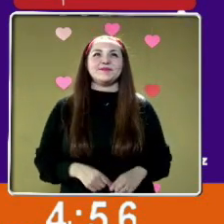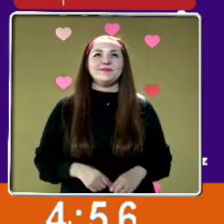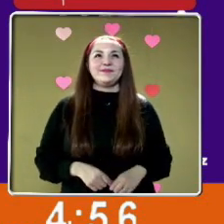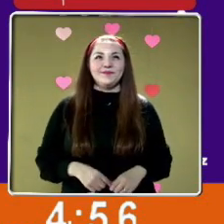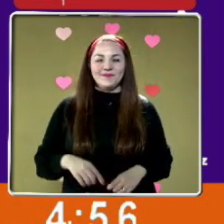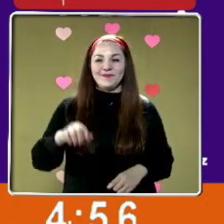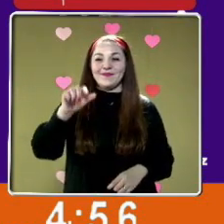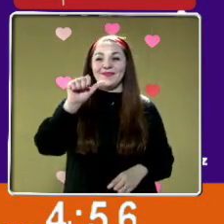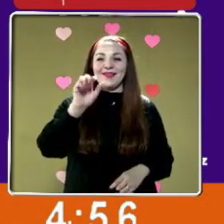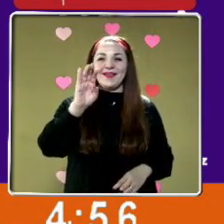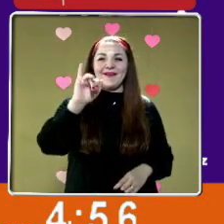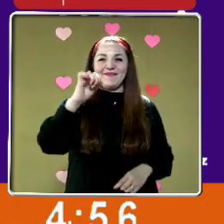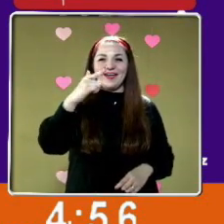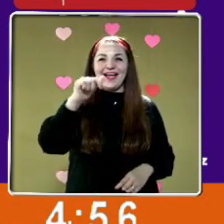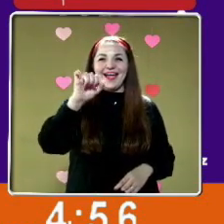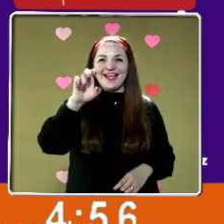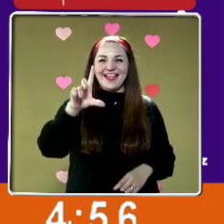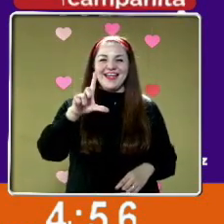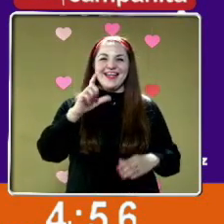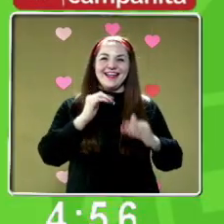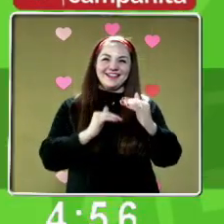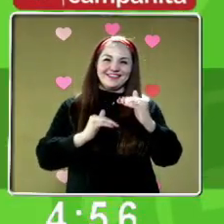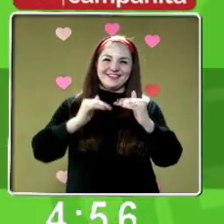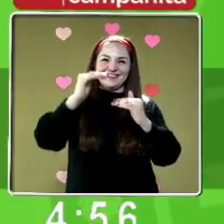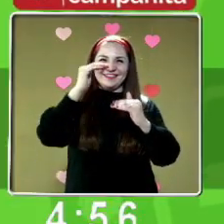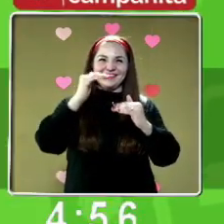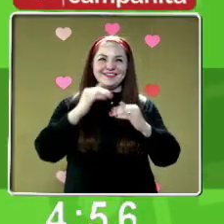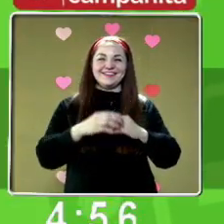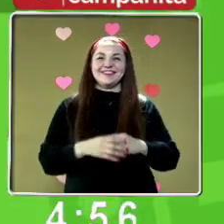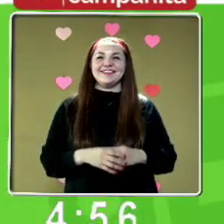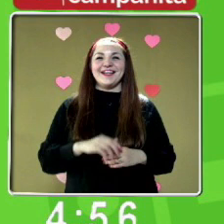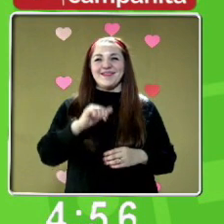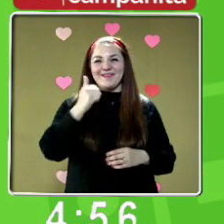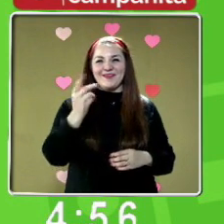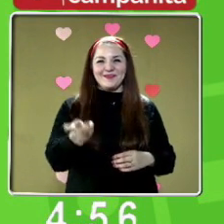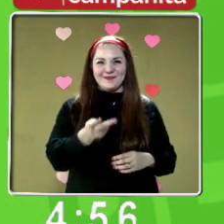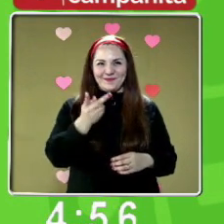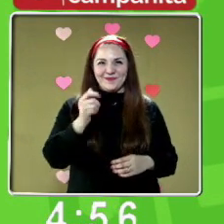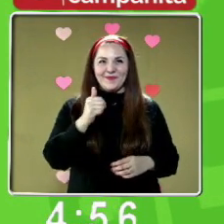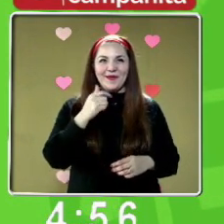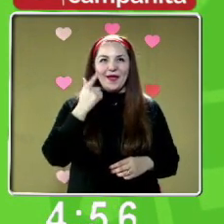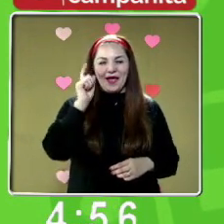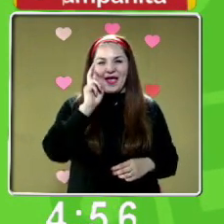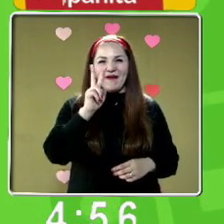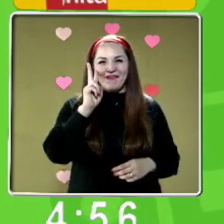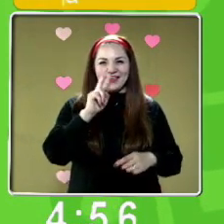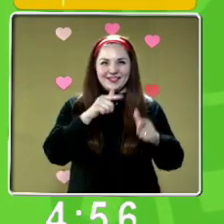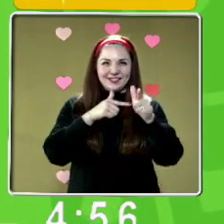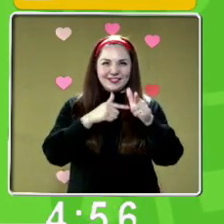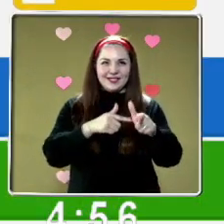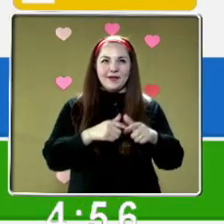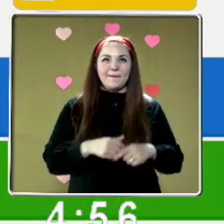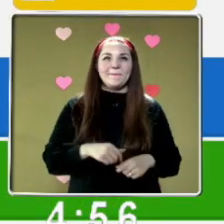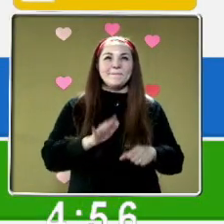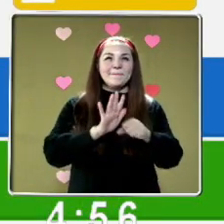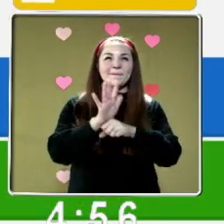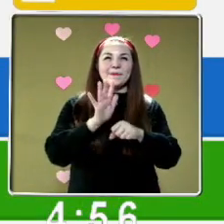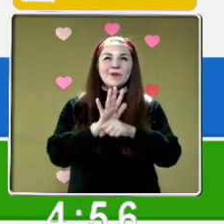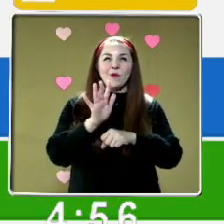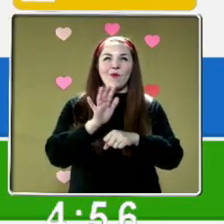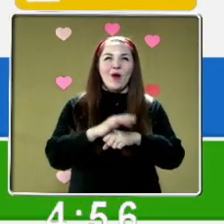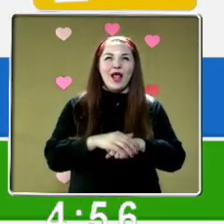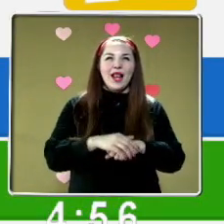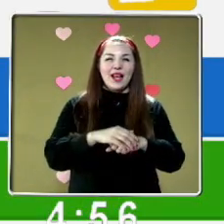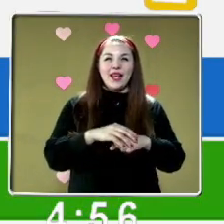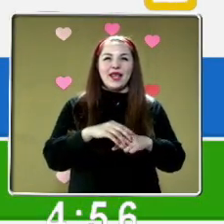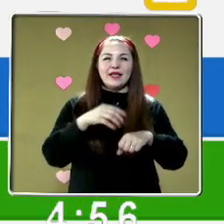seguimos. Abigail, ay, nuestra alumna que siempre nos ha seguido. A ver, adelante, vamos a ver si se mantiene, maestra. Ok. ¿Cuál es la constante en la